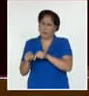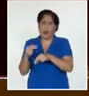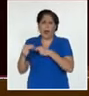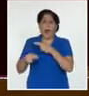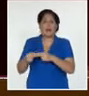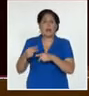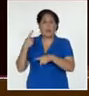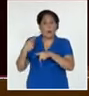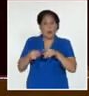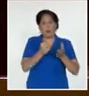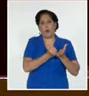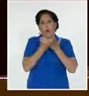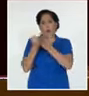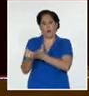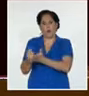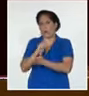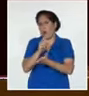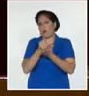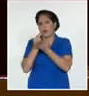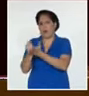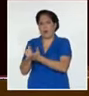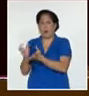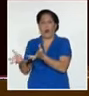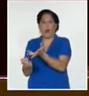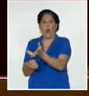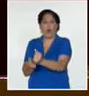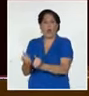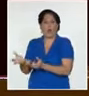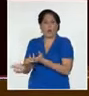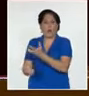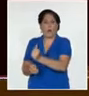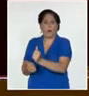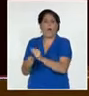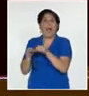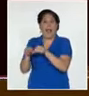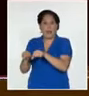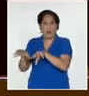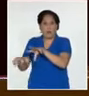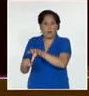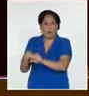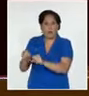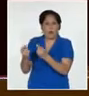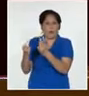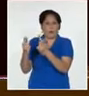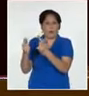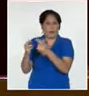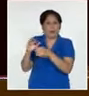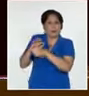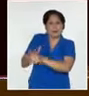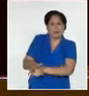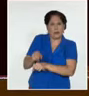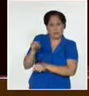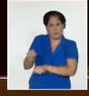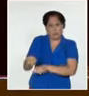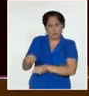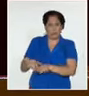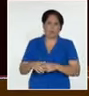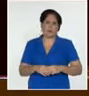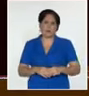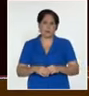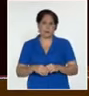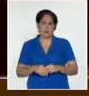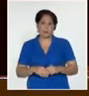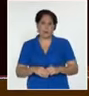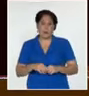otros metropolitanos. Esa dualidad subdesarrollantes, subdesarrollados, me parece mucho más